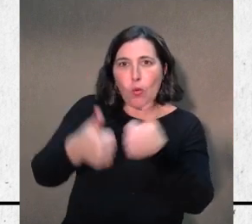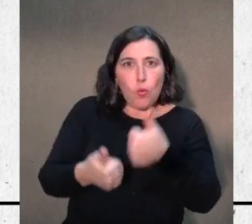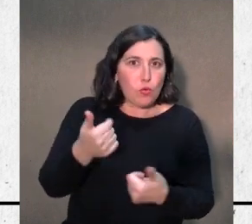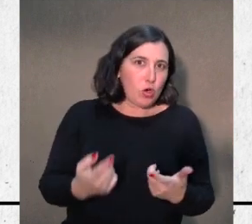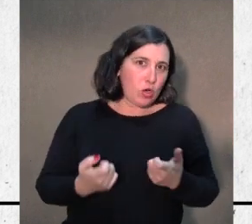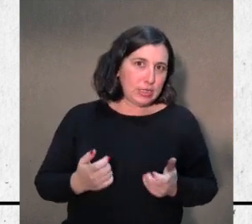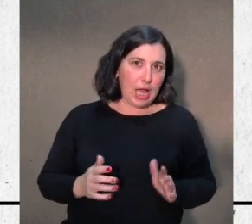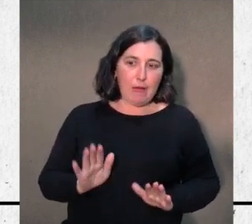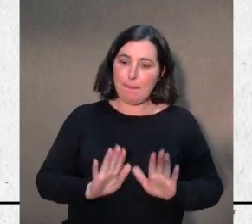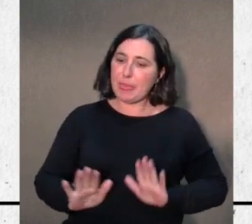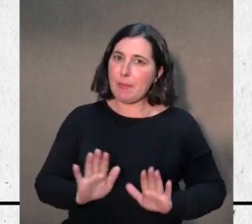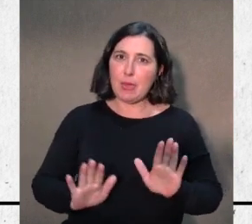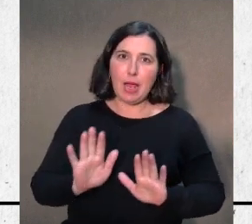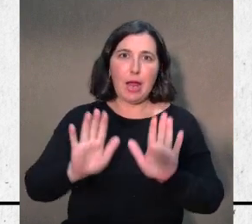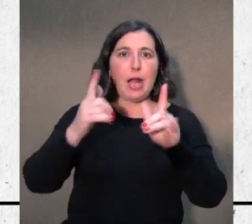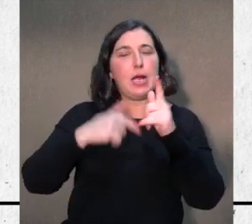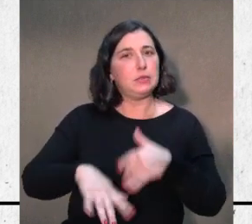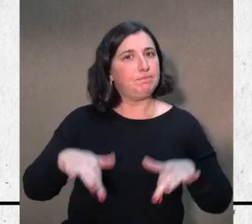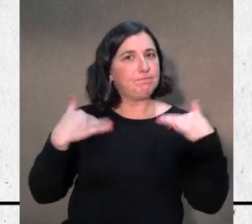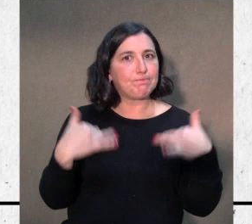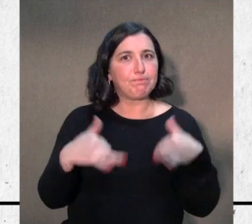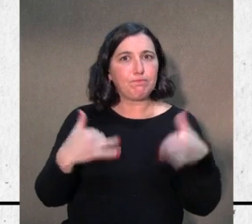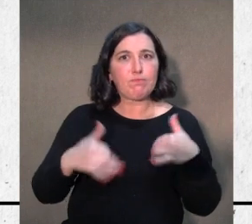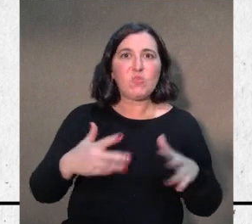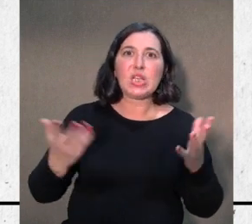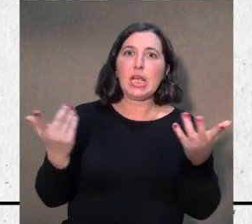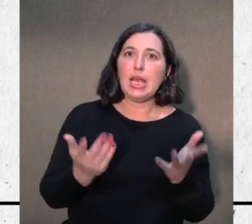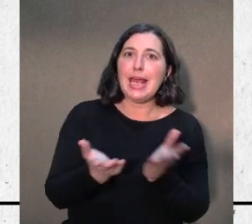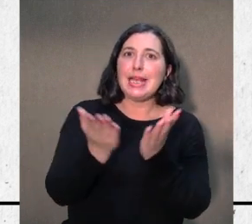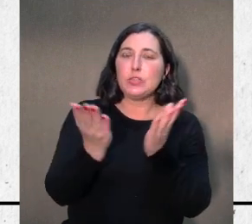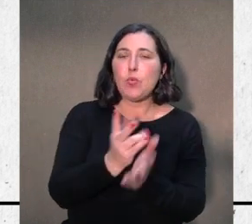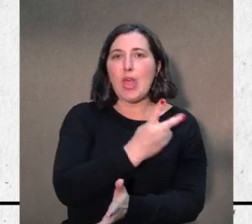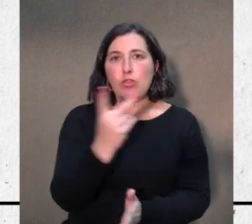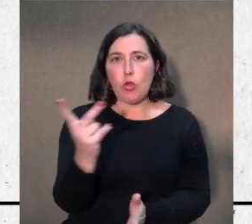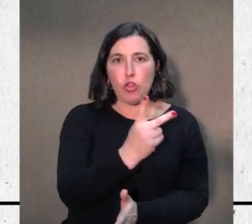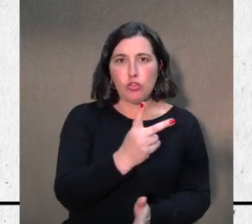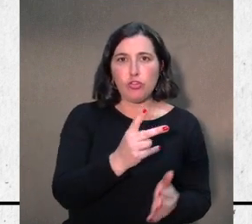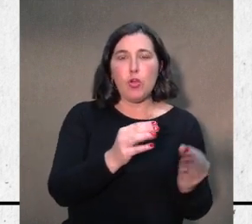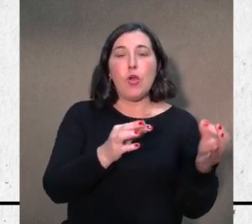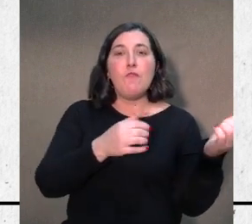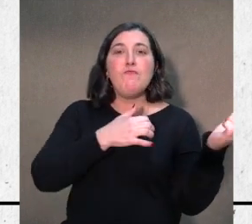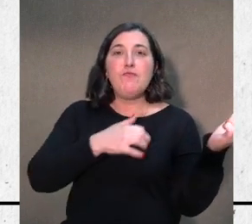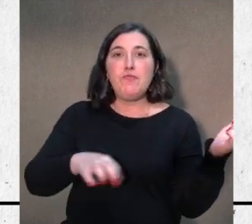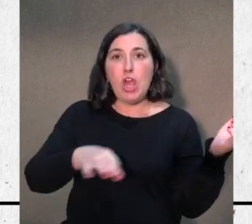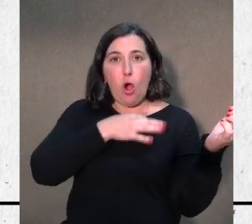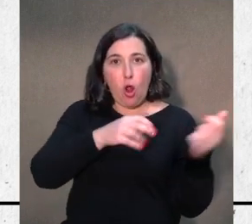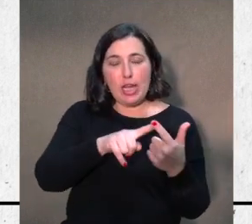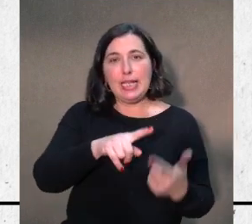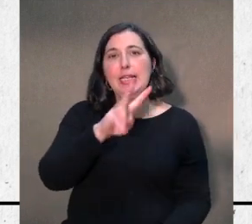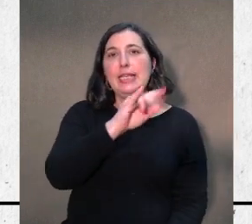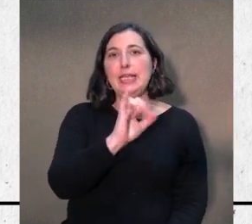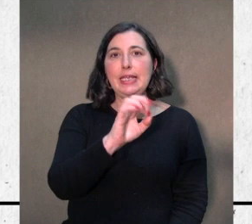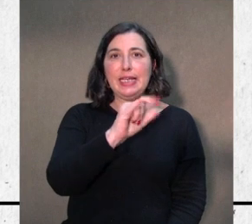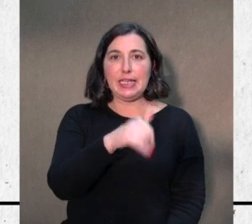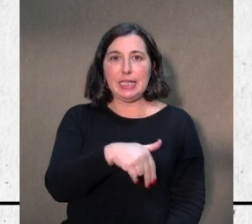estudiando violín y viola, todavía estaba ahí, ¿qué hago? Violín, viola, violín, viola. Dije, no, voy a intentar con la viola porque me encantó la